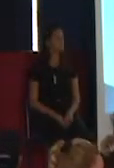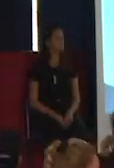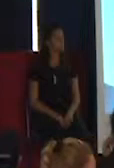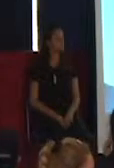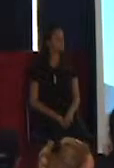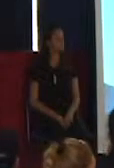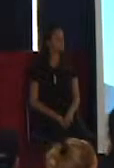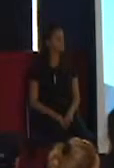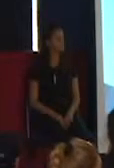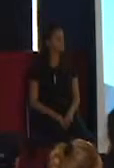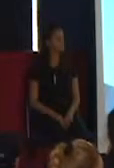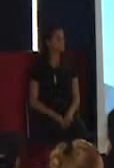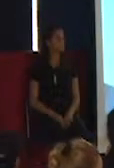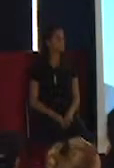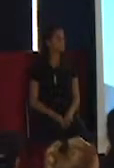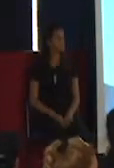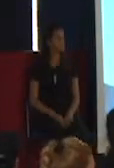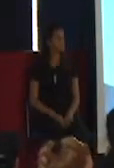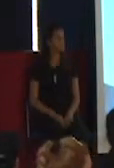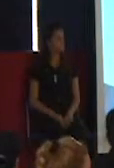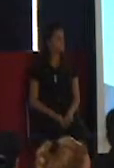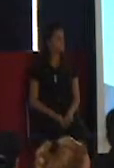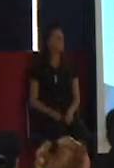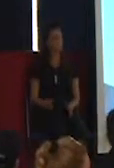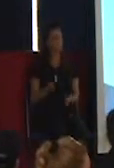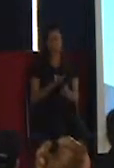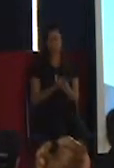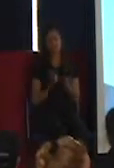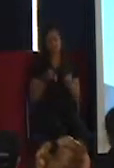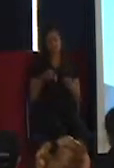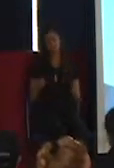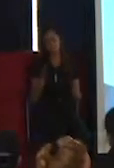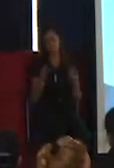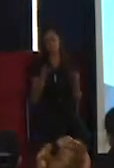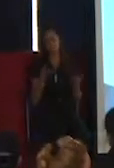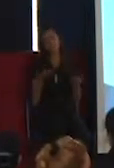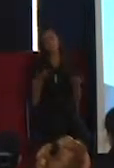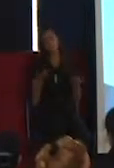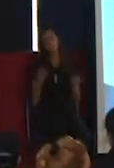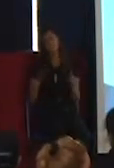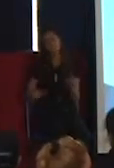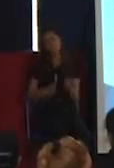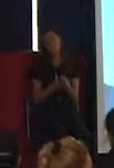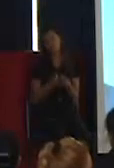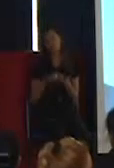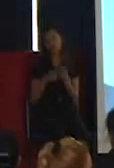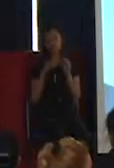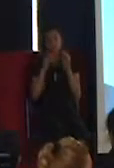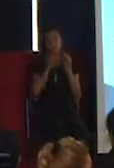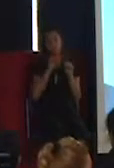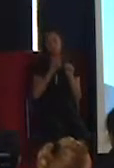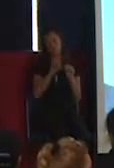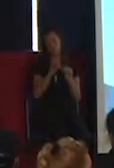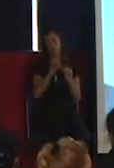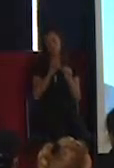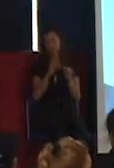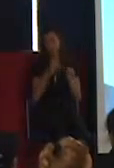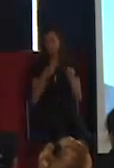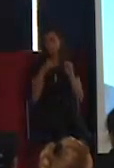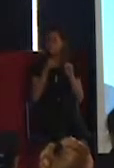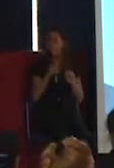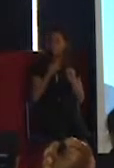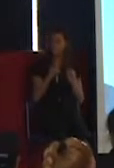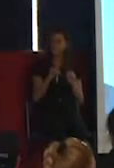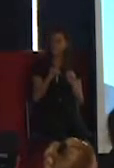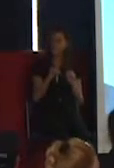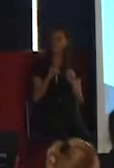Bueno, pues para ello también se les va a brindar una formación. Esa formación va a estar dentro